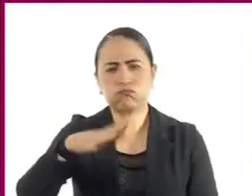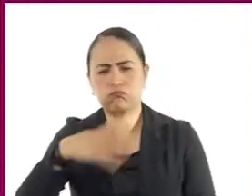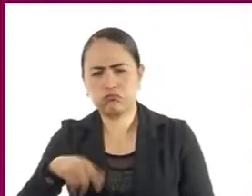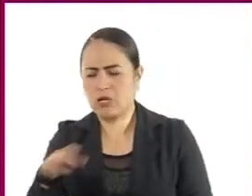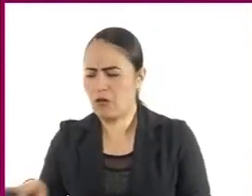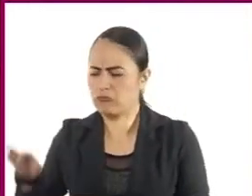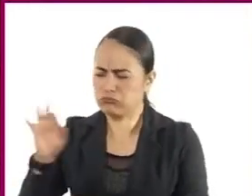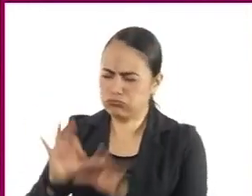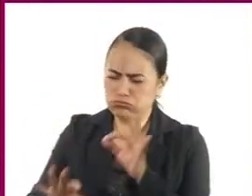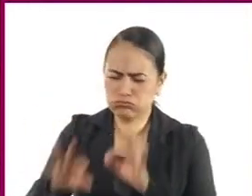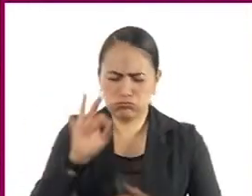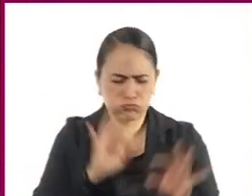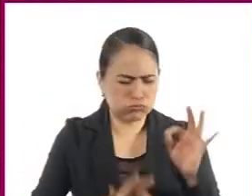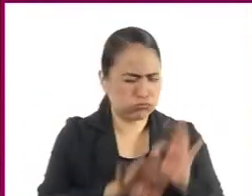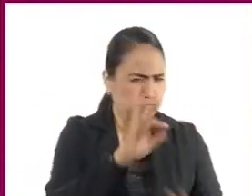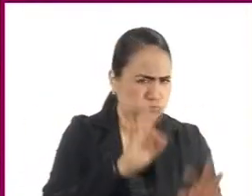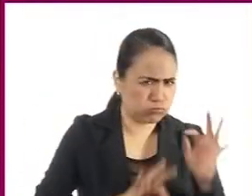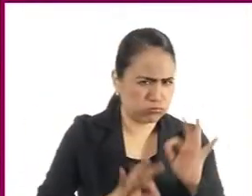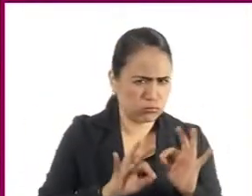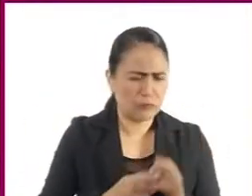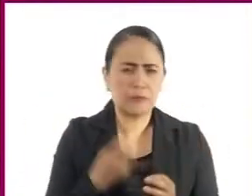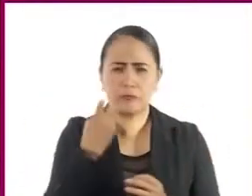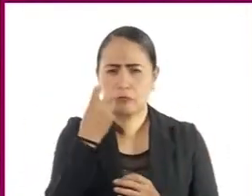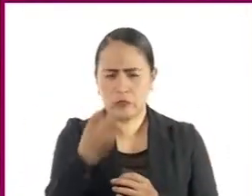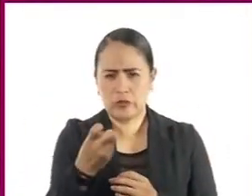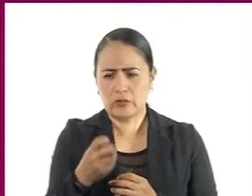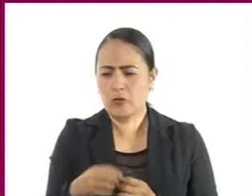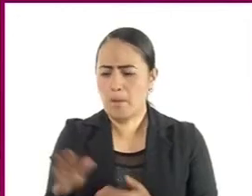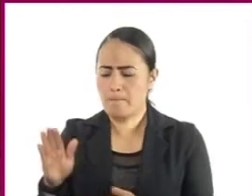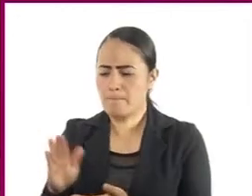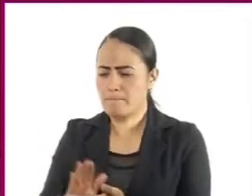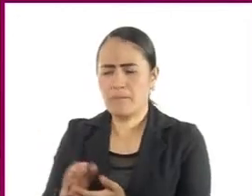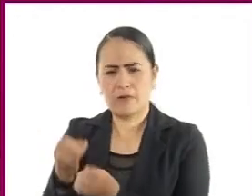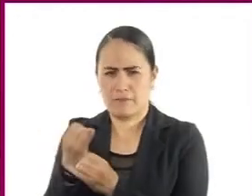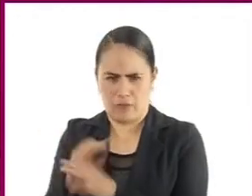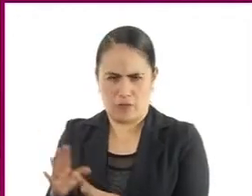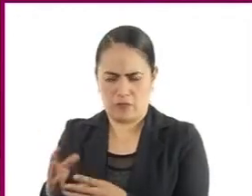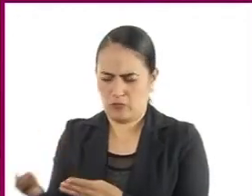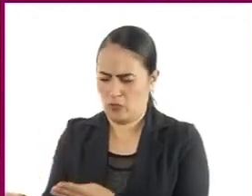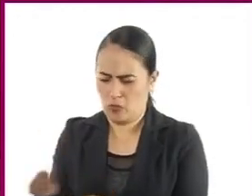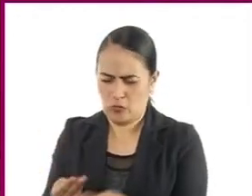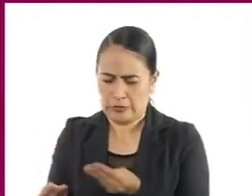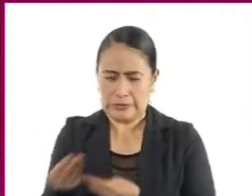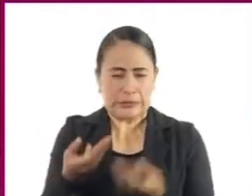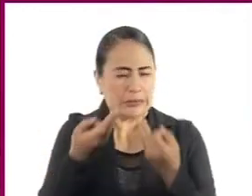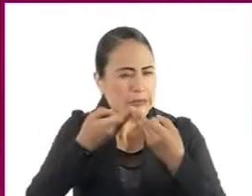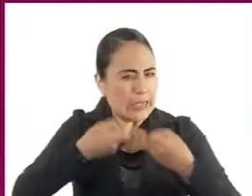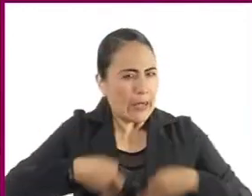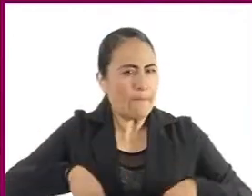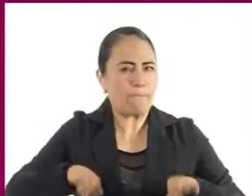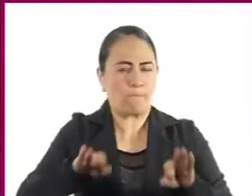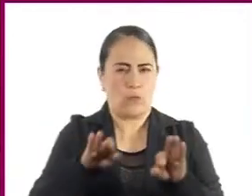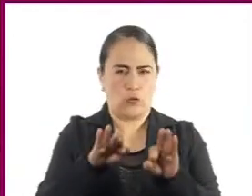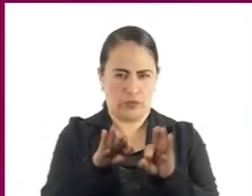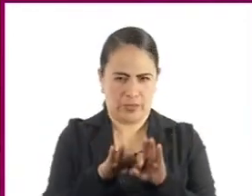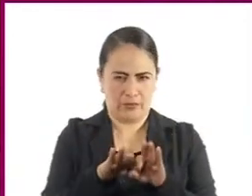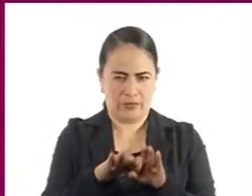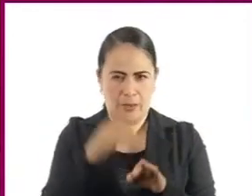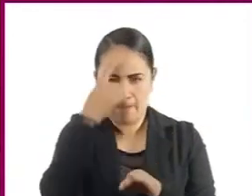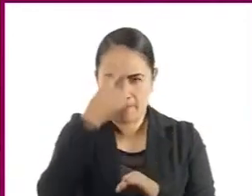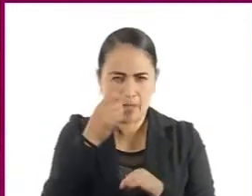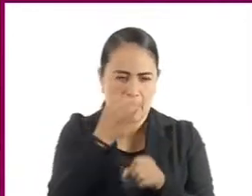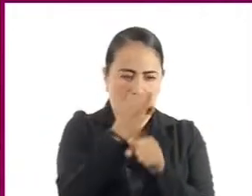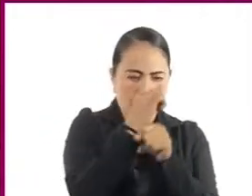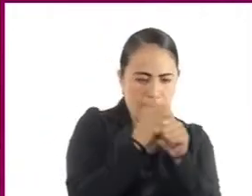numerosos resultados. Por lo tanto, para retener los documentos que realmente son necesarios en una investigación que se